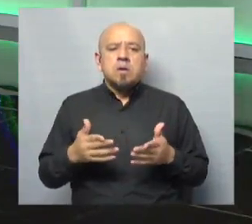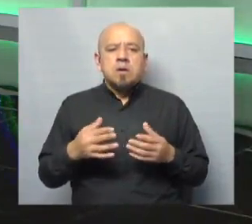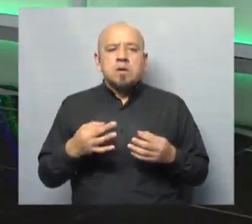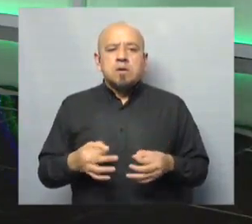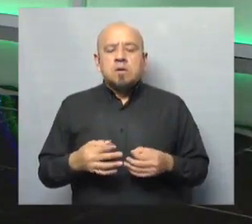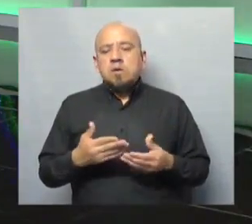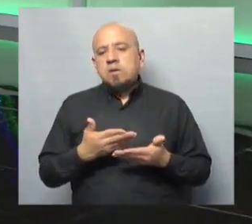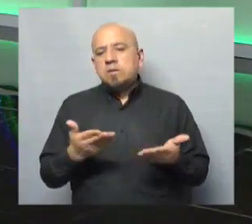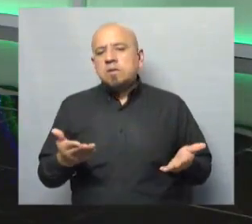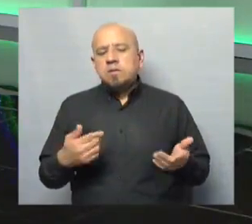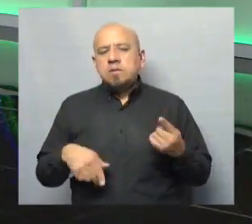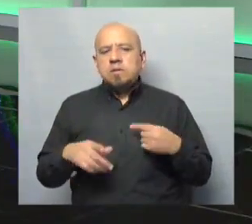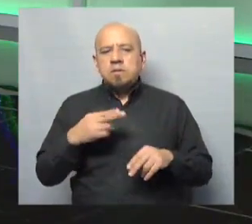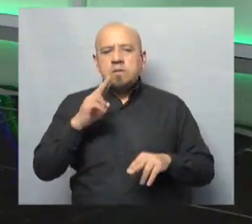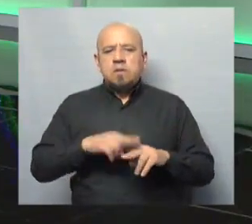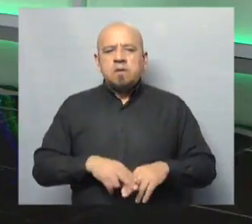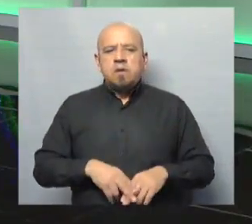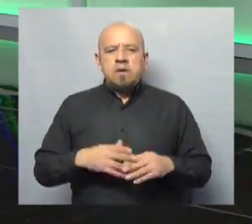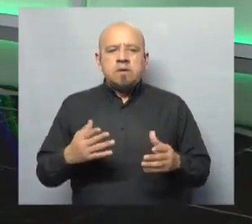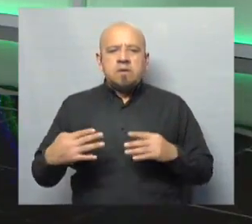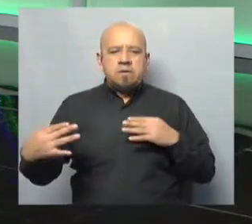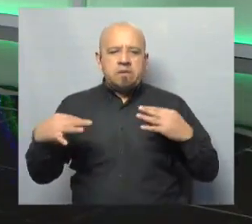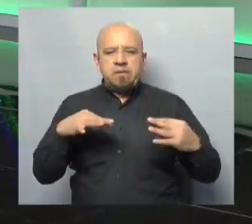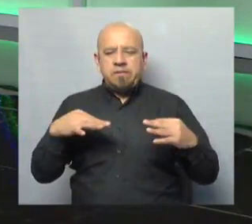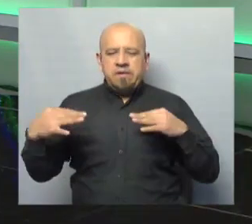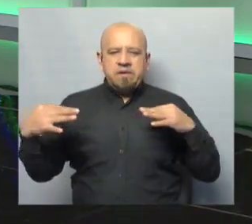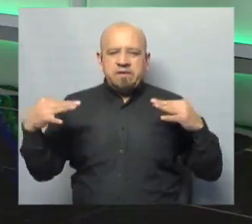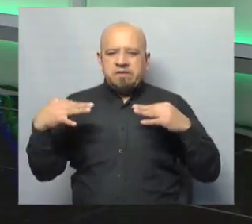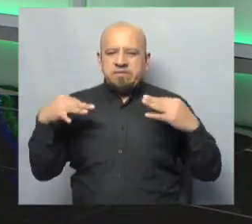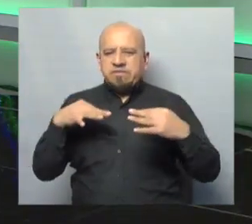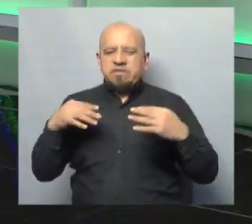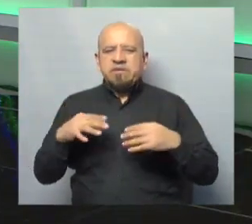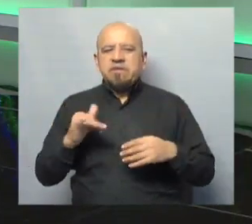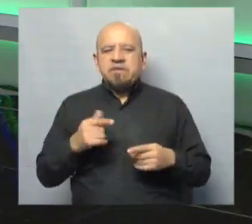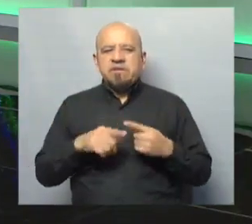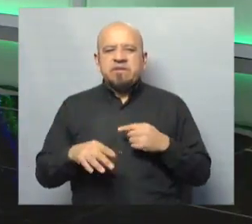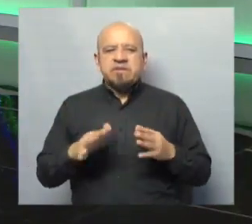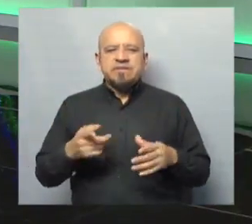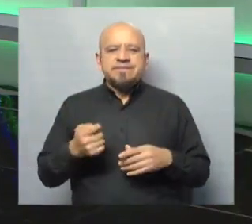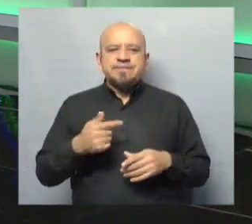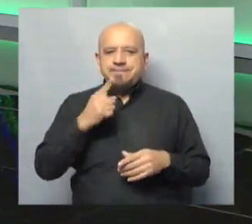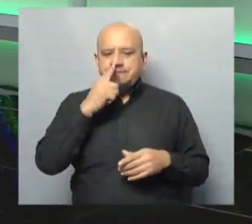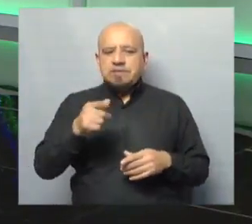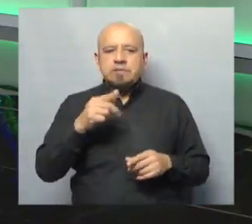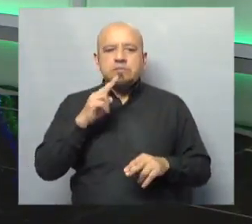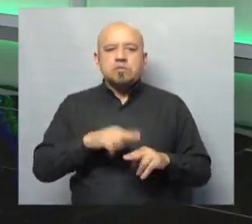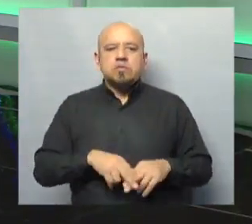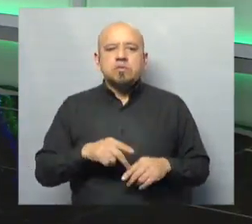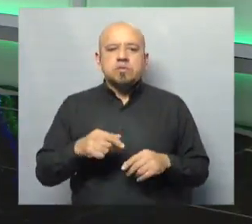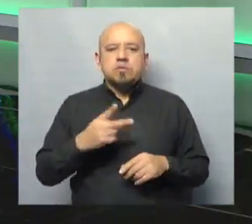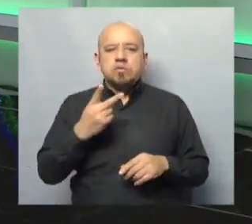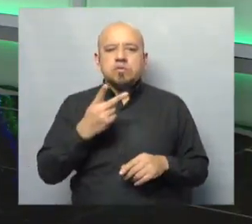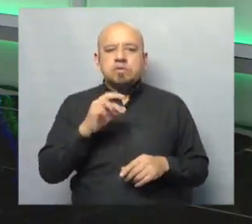represión ha provocado estas muertes en medio del enfrentamiento de bandas armadas que ya han provocado casi mil muertos en lo que va del